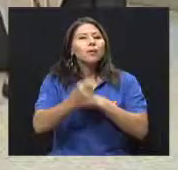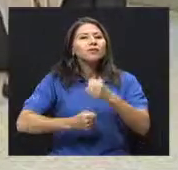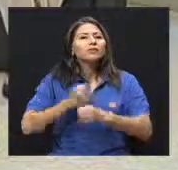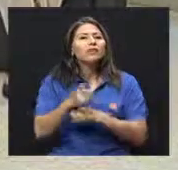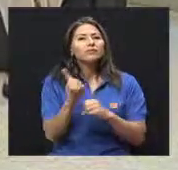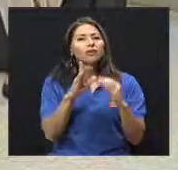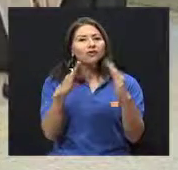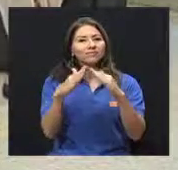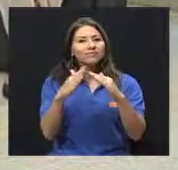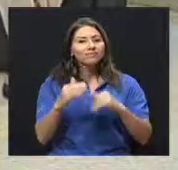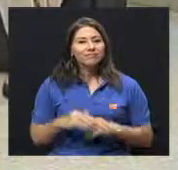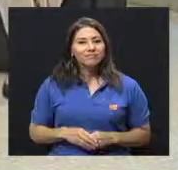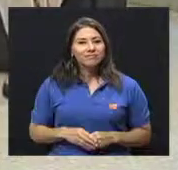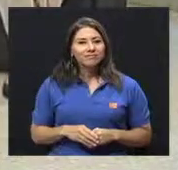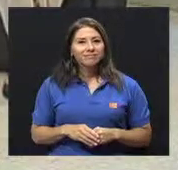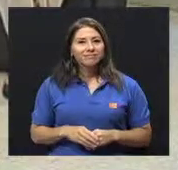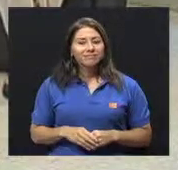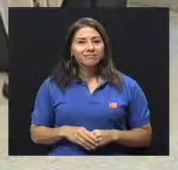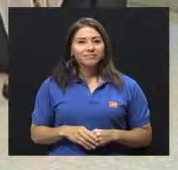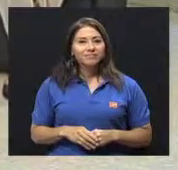años tenés y dónde vivís.